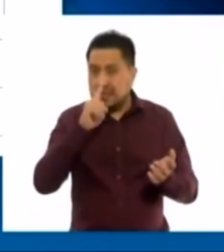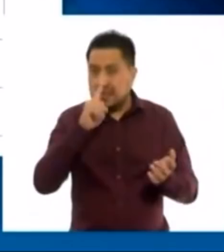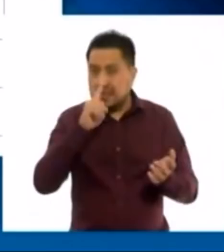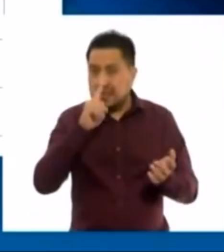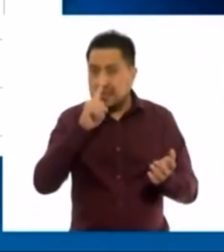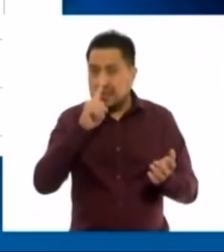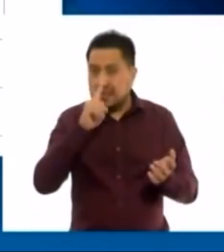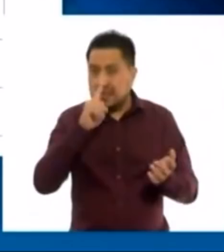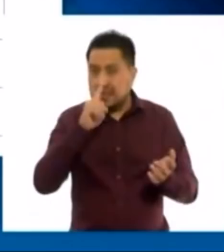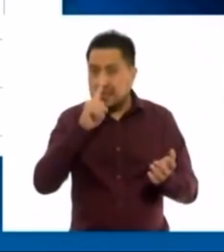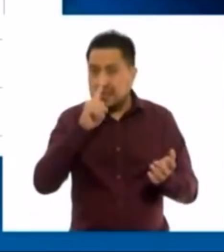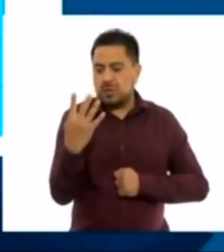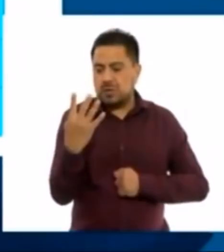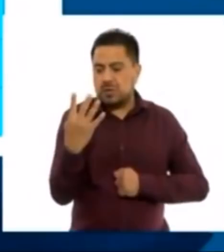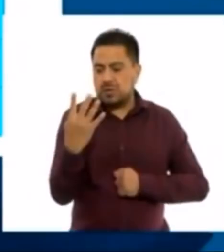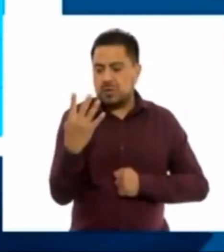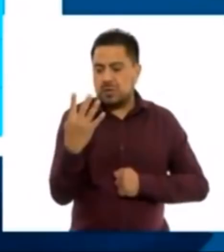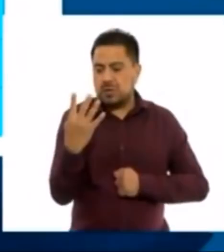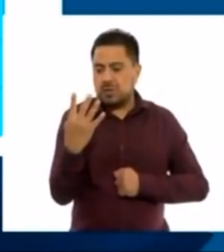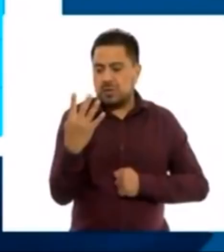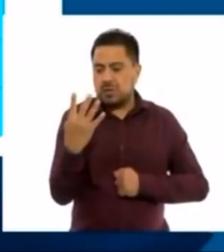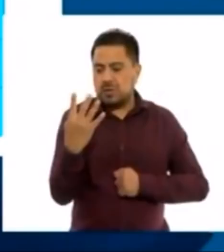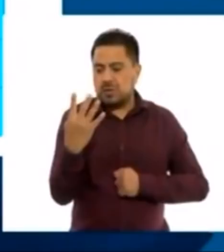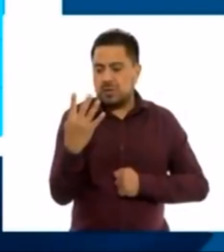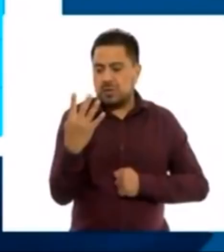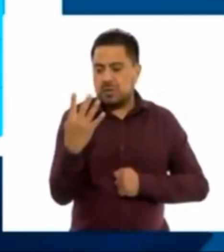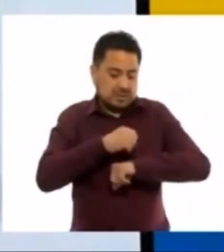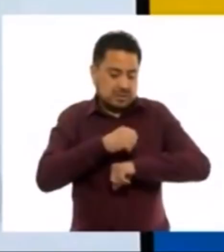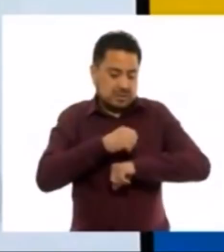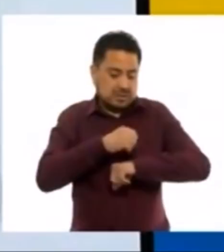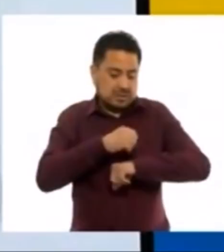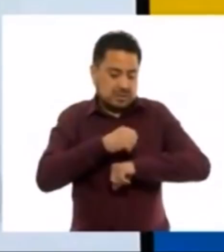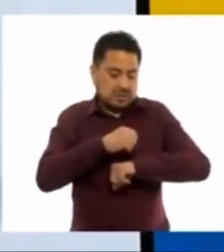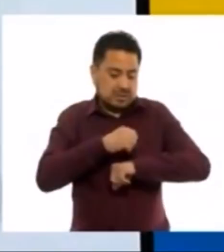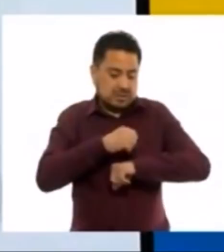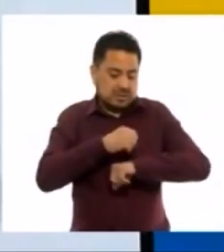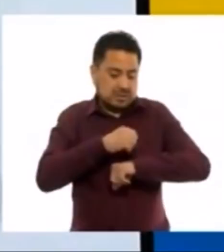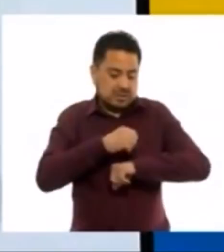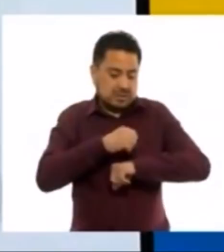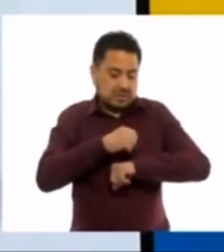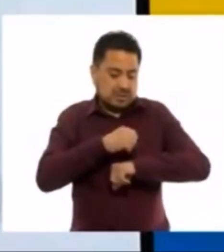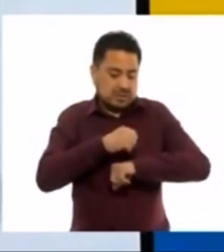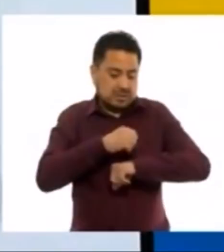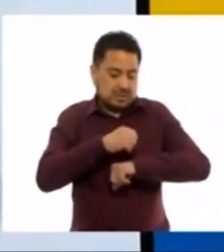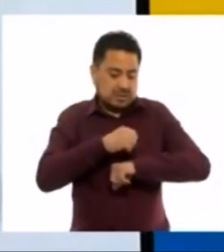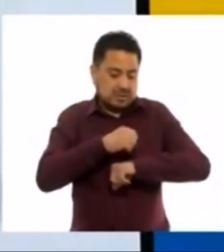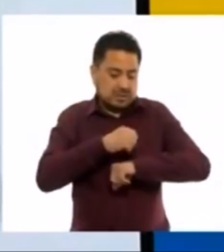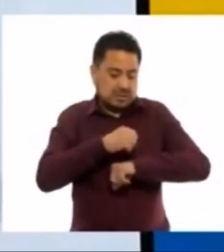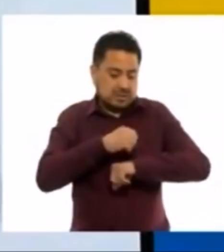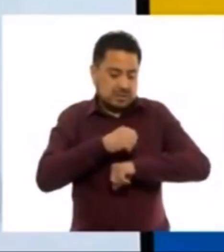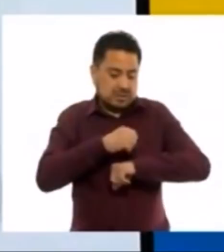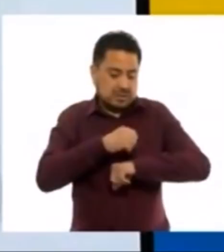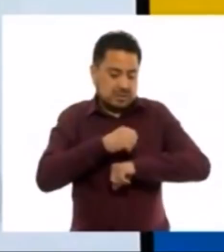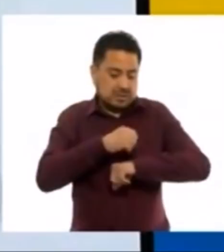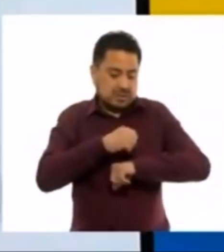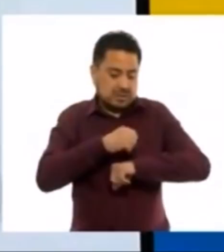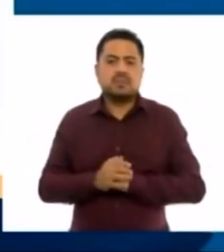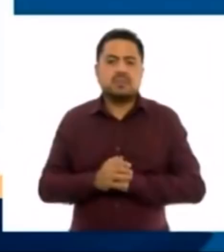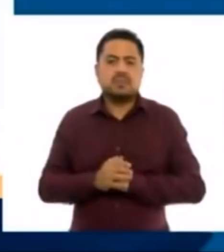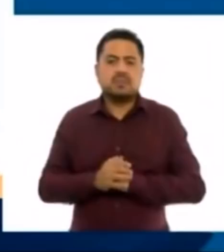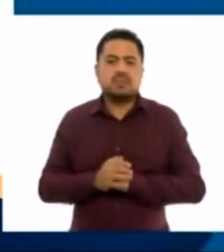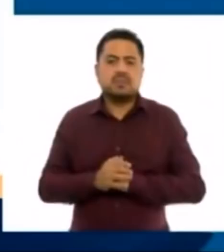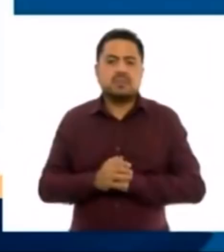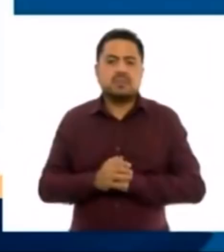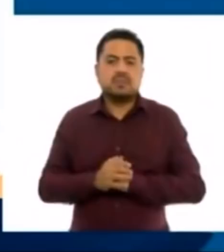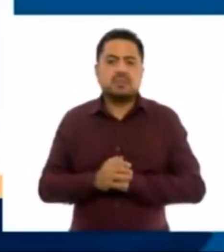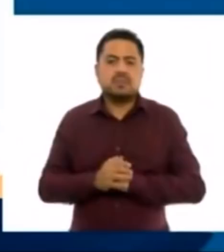Sobraron 17 en total porque sumamos todo lo que nos sobró, entonces dividimos entre 9, podemos completar una bolsita más y nos sobran 8 cuentas.